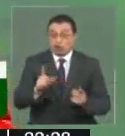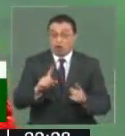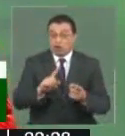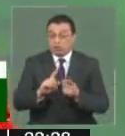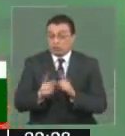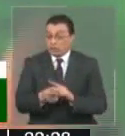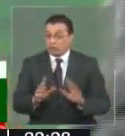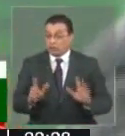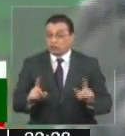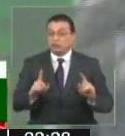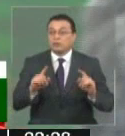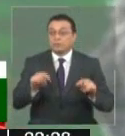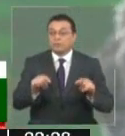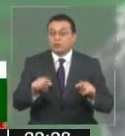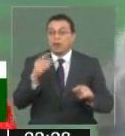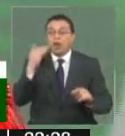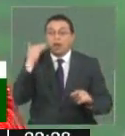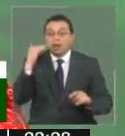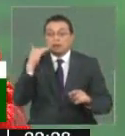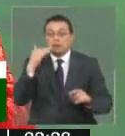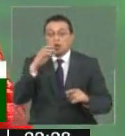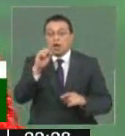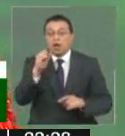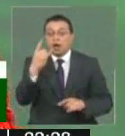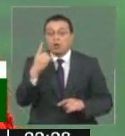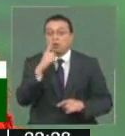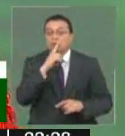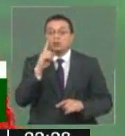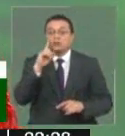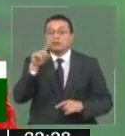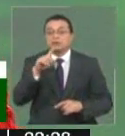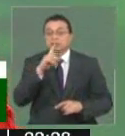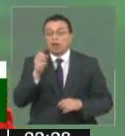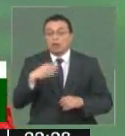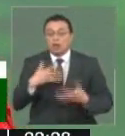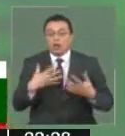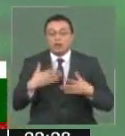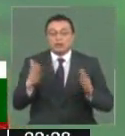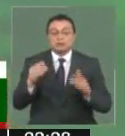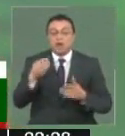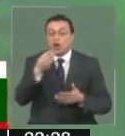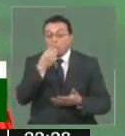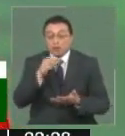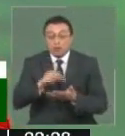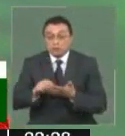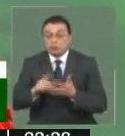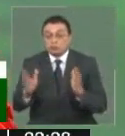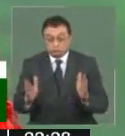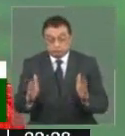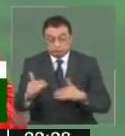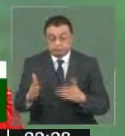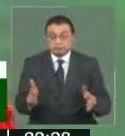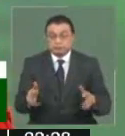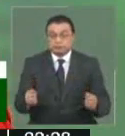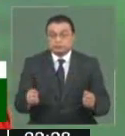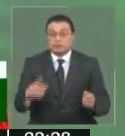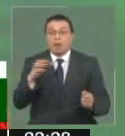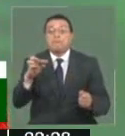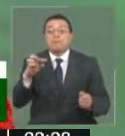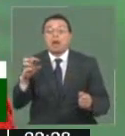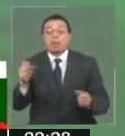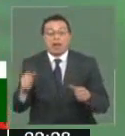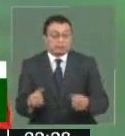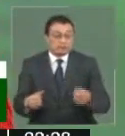contrario. Cuando los niños con del espectro autista tienen alguna especie de crisis y están en un restaurante, tienen un cartel que se le ofrece a los